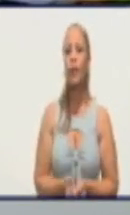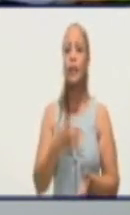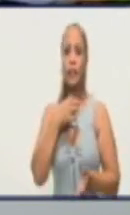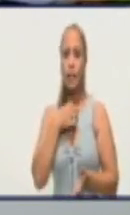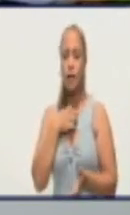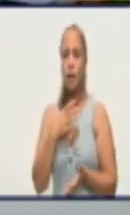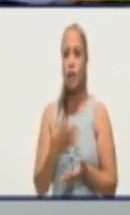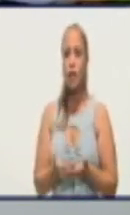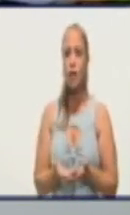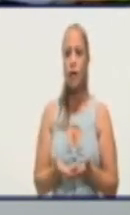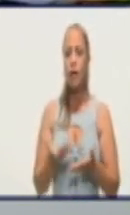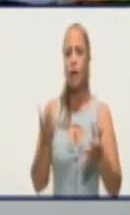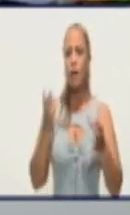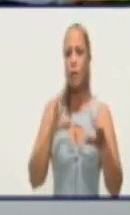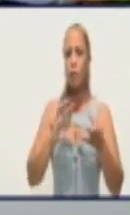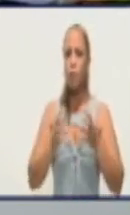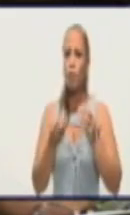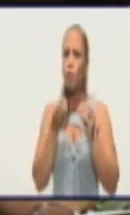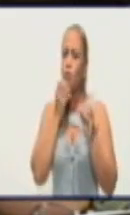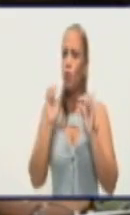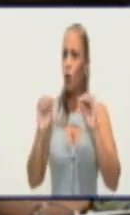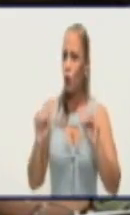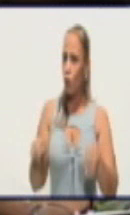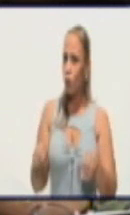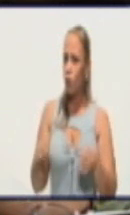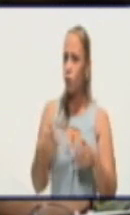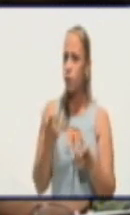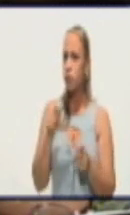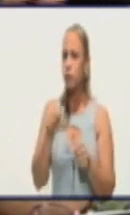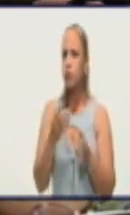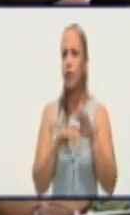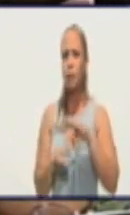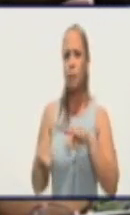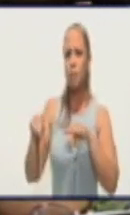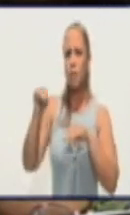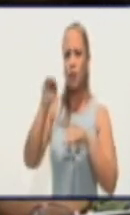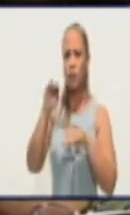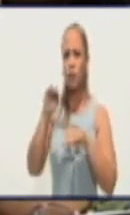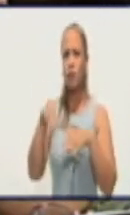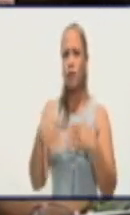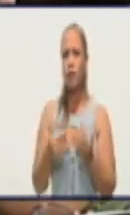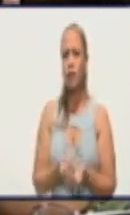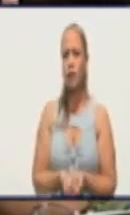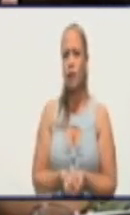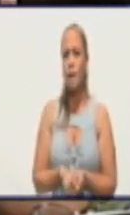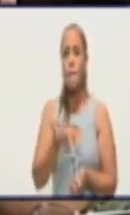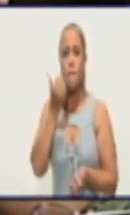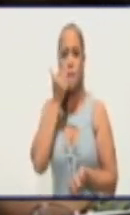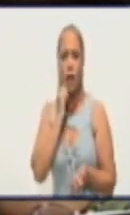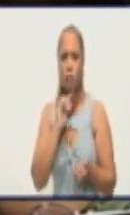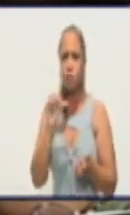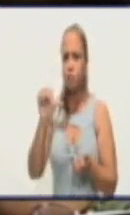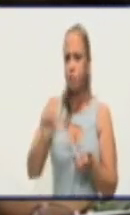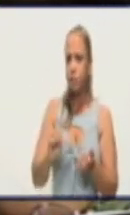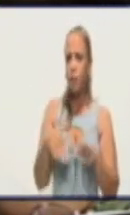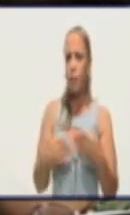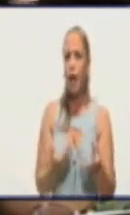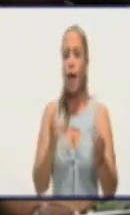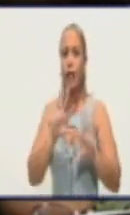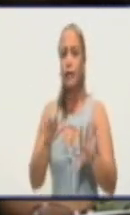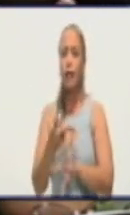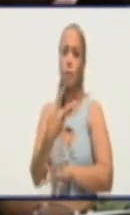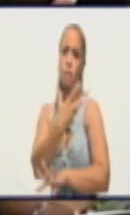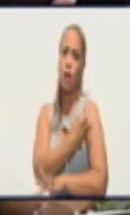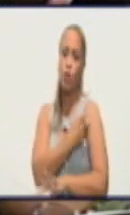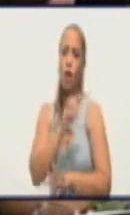factores que pronósticos de mayor, es decir, los factores pronósticos más desfavorables al estar vacunado, pues